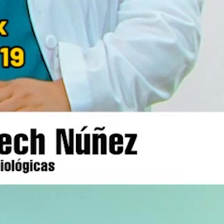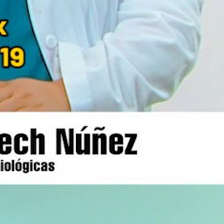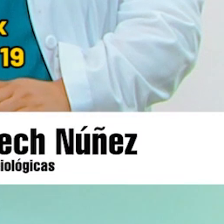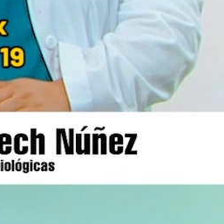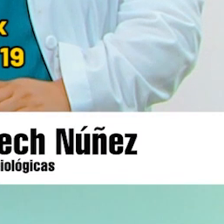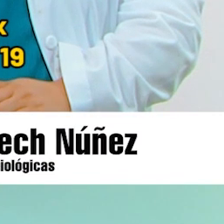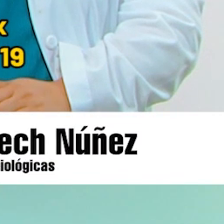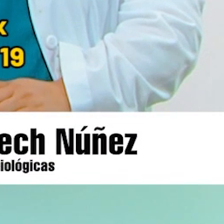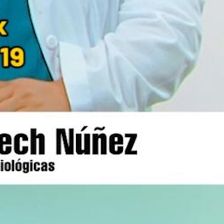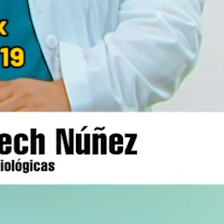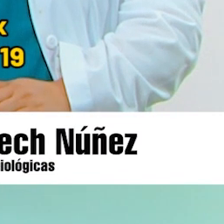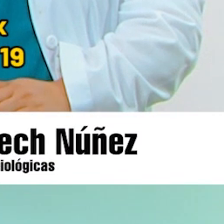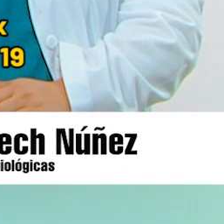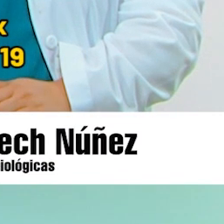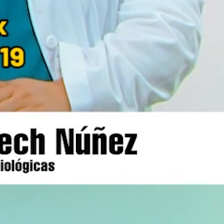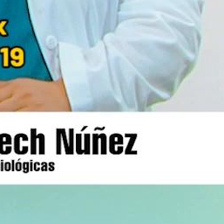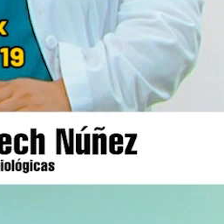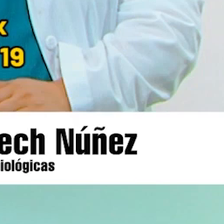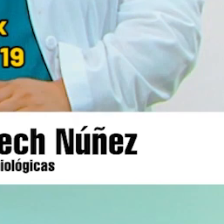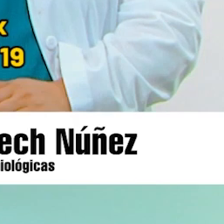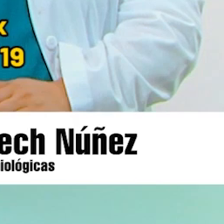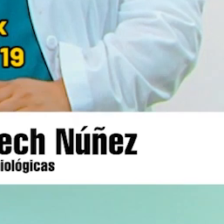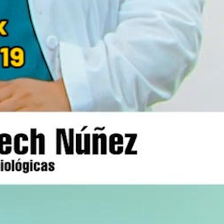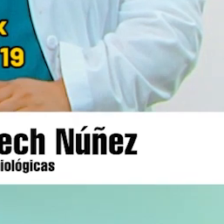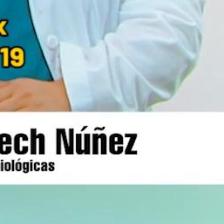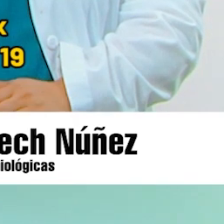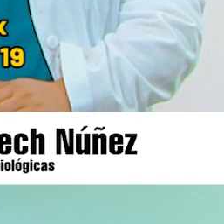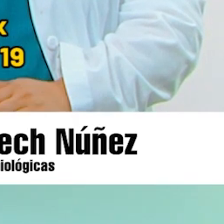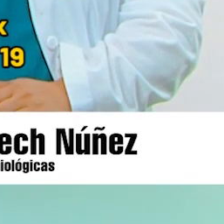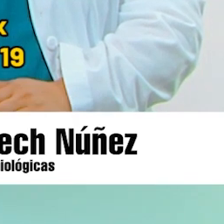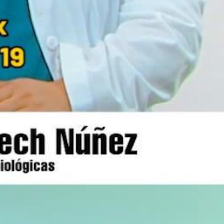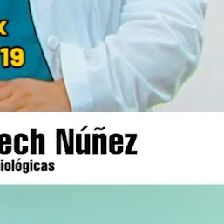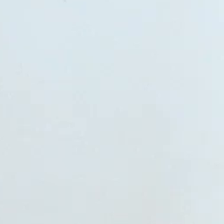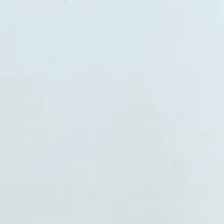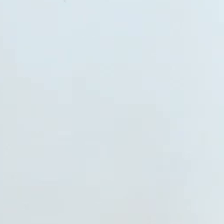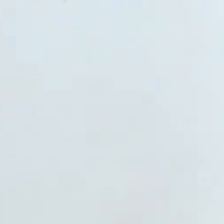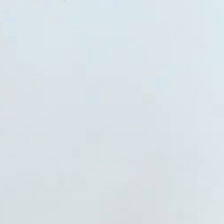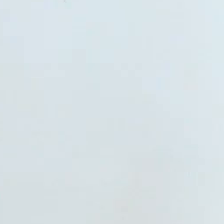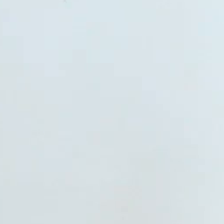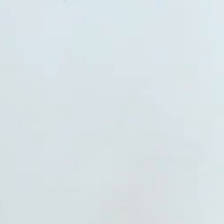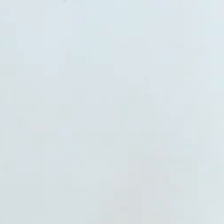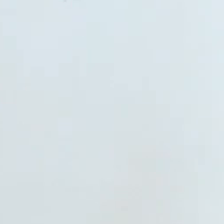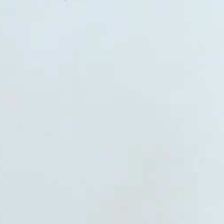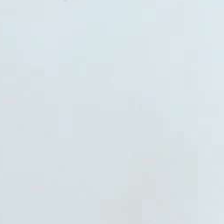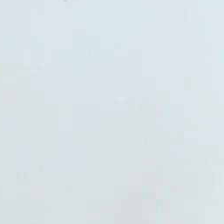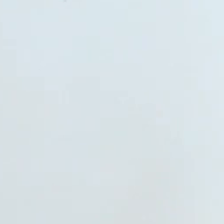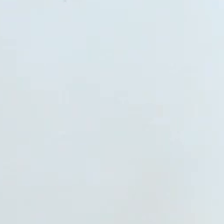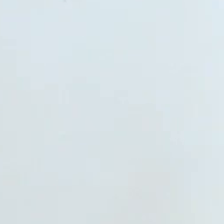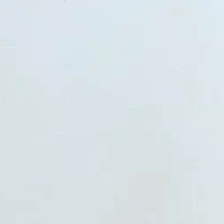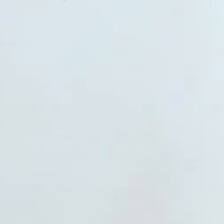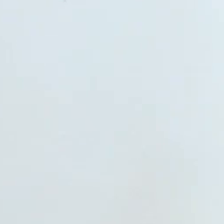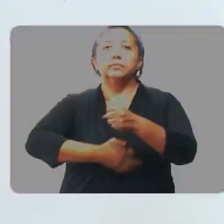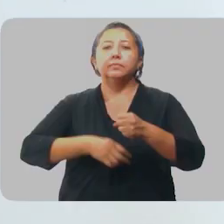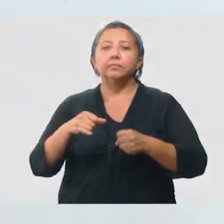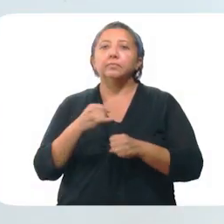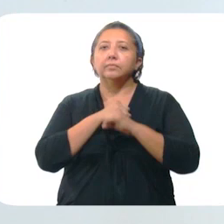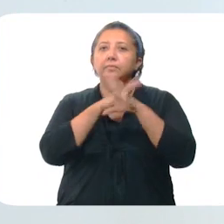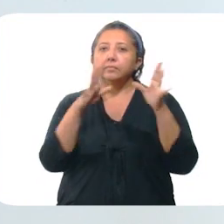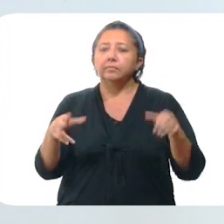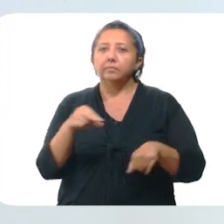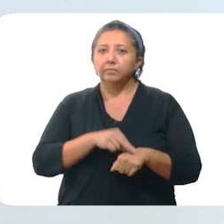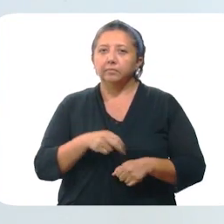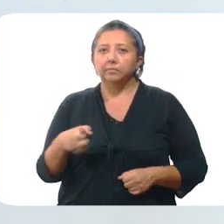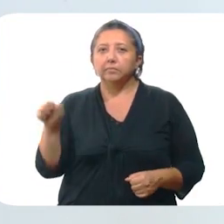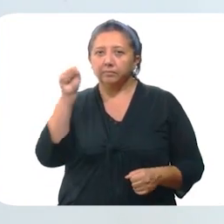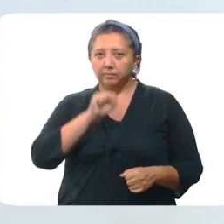Buenas tardes. Nos disponemos a dar el parte médico relacionado con el COVID-19 en Yucatán. Adelante, doctora Nay. Gracias, doctora. Buenas tardes. Este es el parte